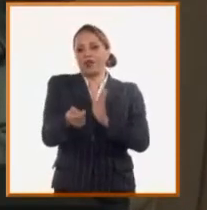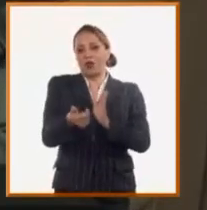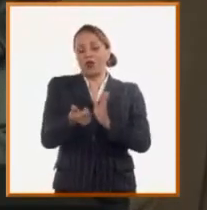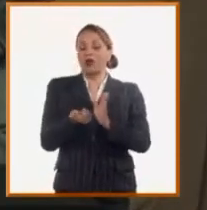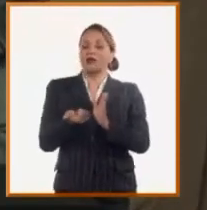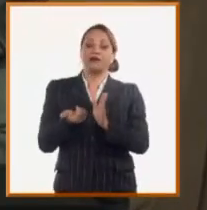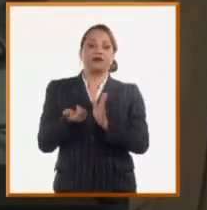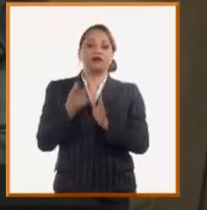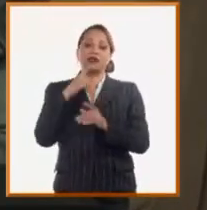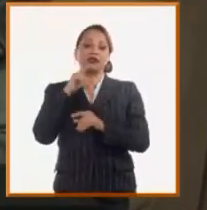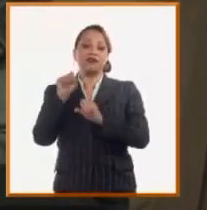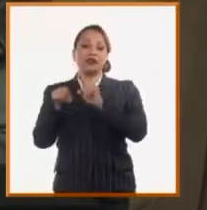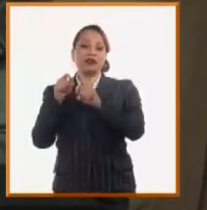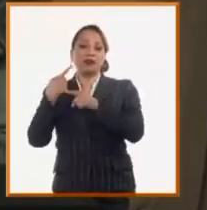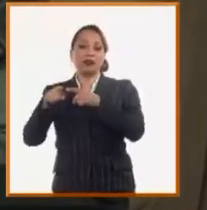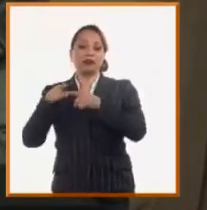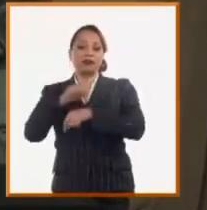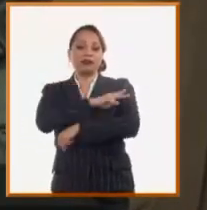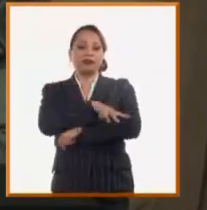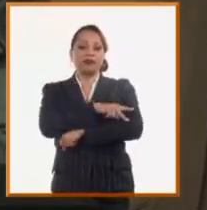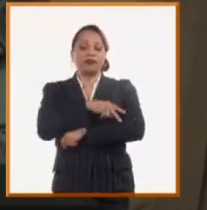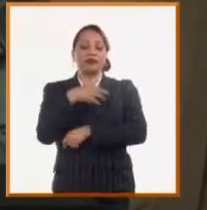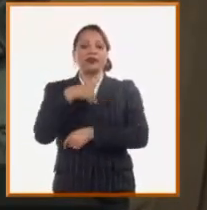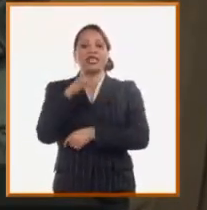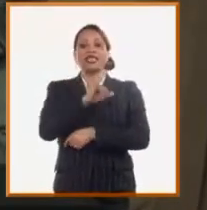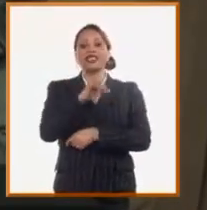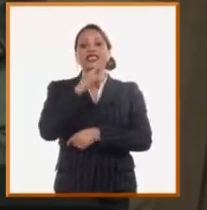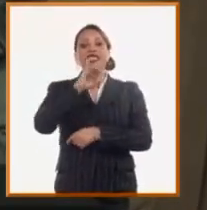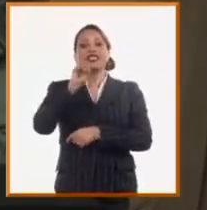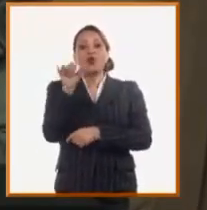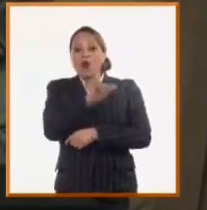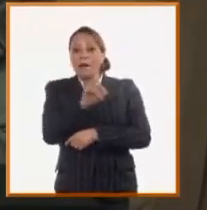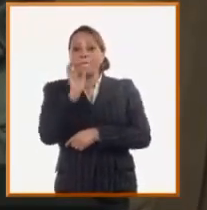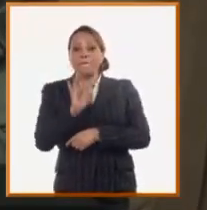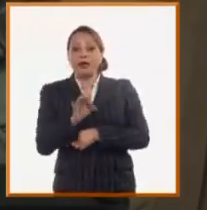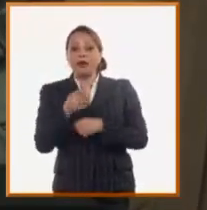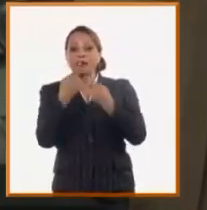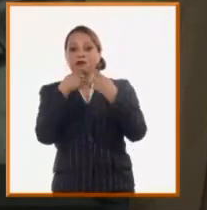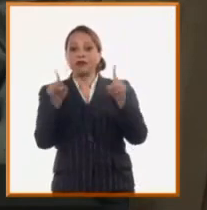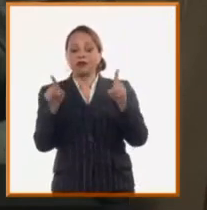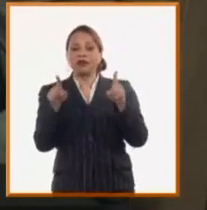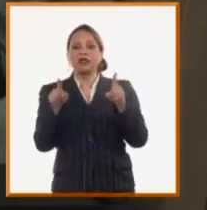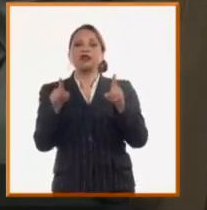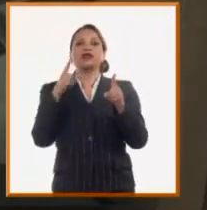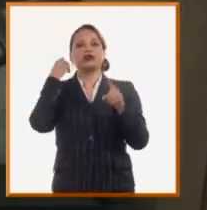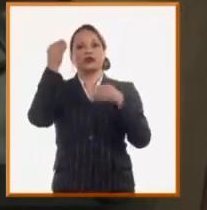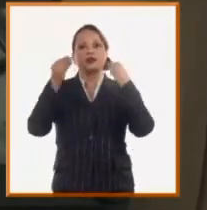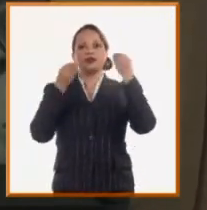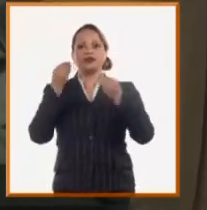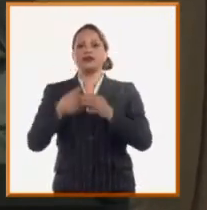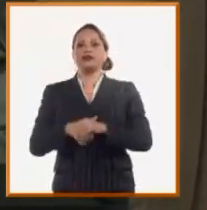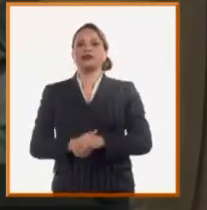no hay que importar. Y con 60 como él daba la de toda la provincia. Eran más o menos unas cuentas que hicimos, ahora no me recuerdo.